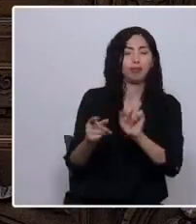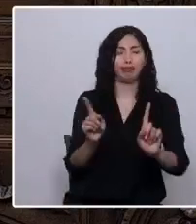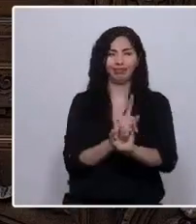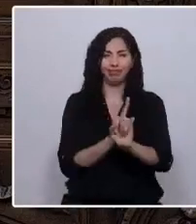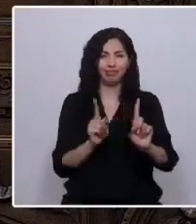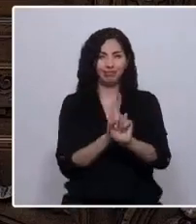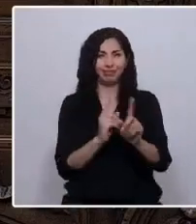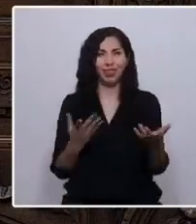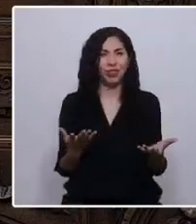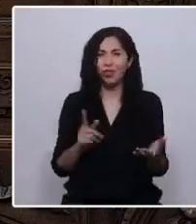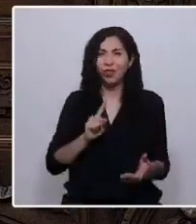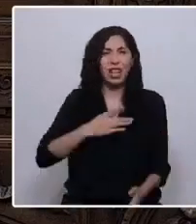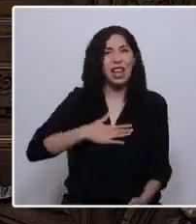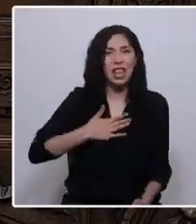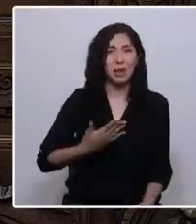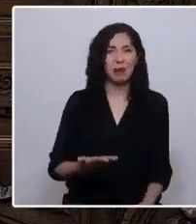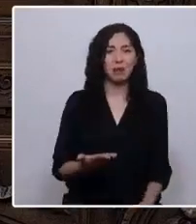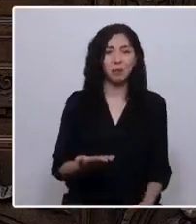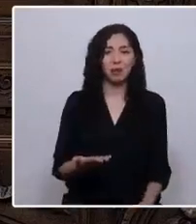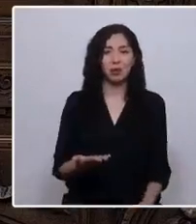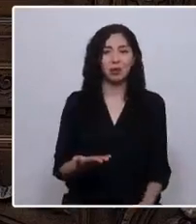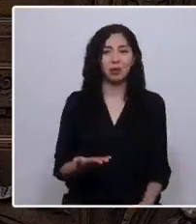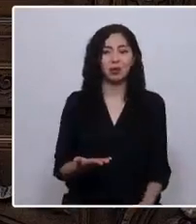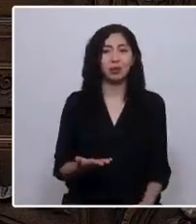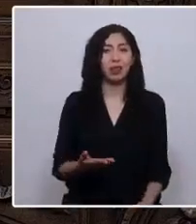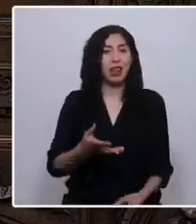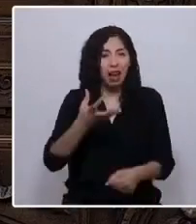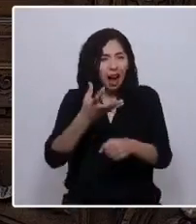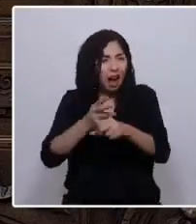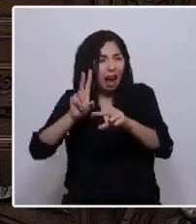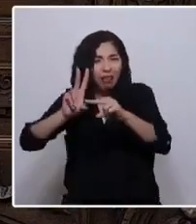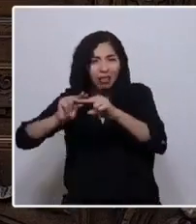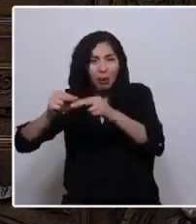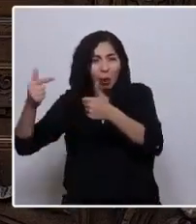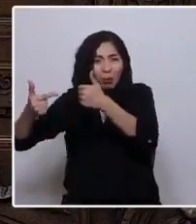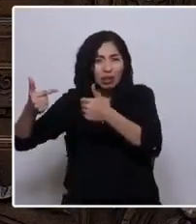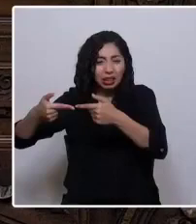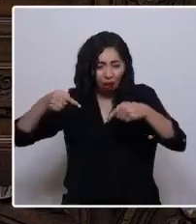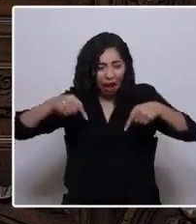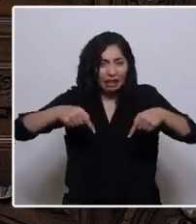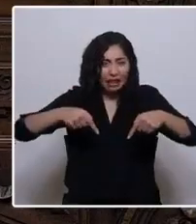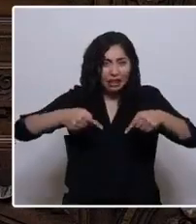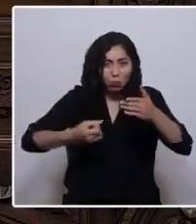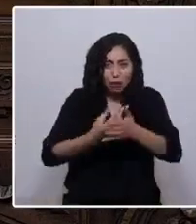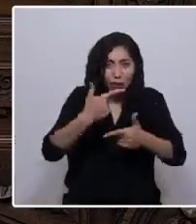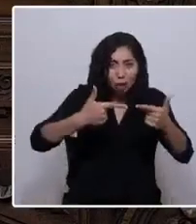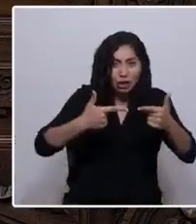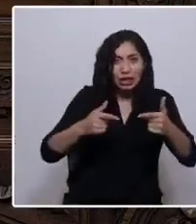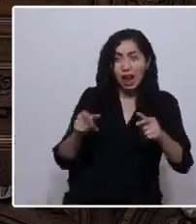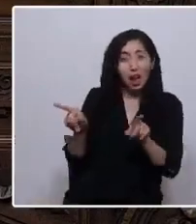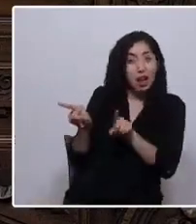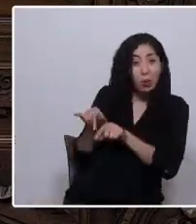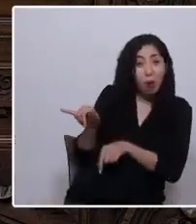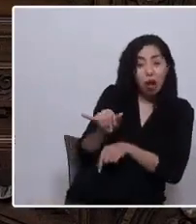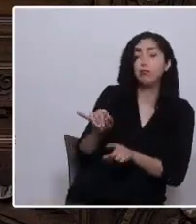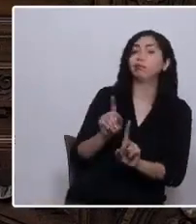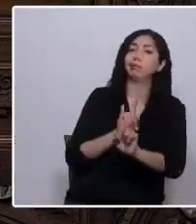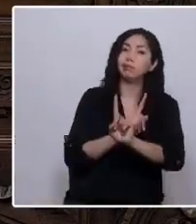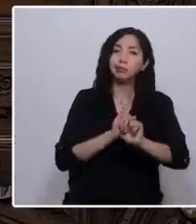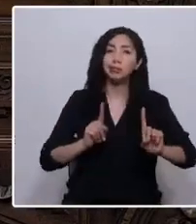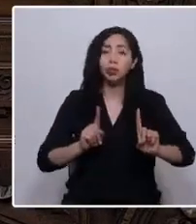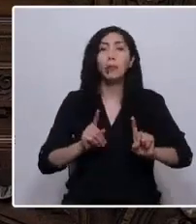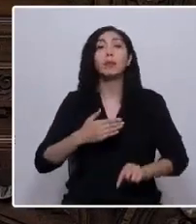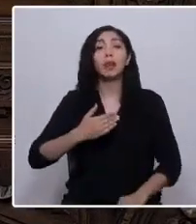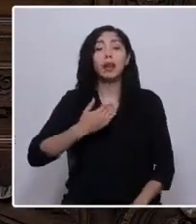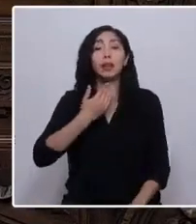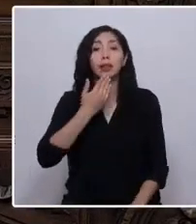que no queremos que existan en la nueva política. ¿Ya? También hacer un